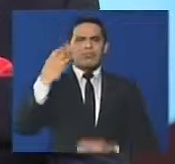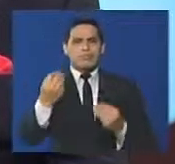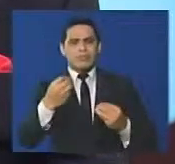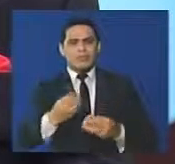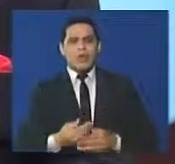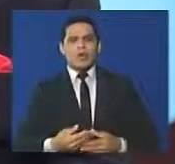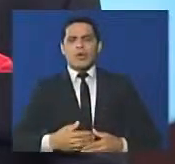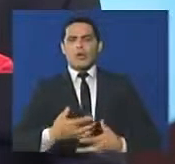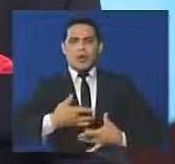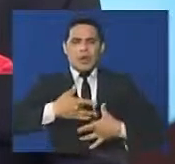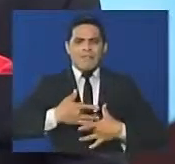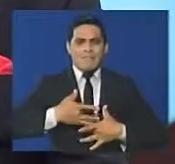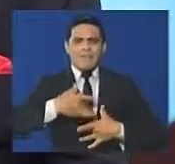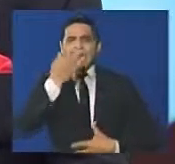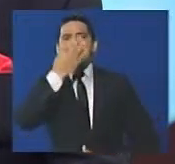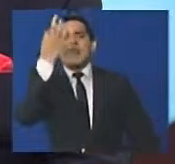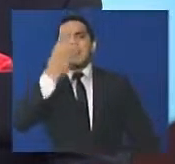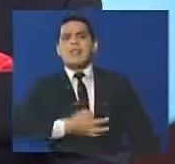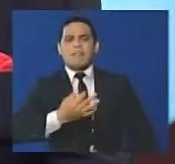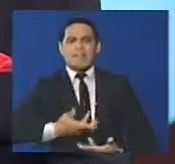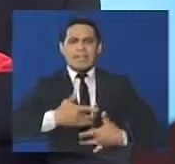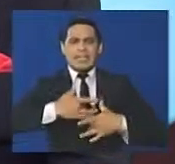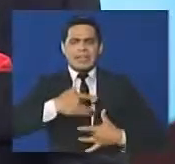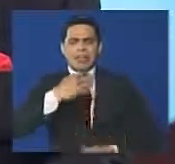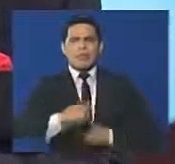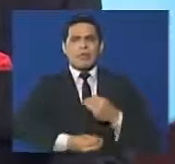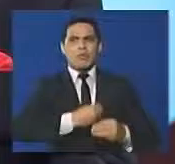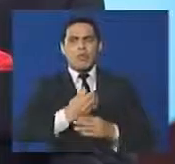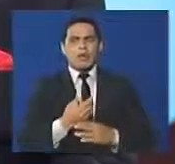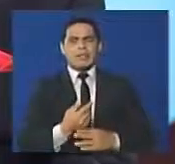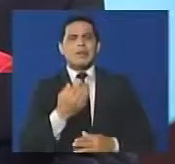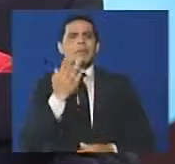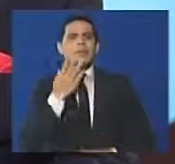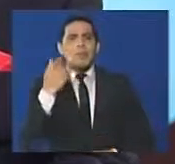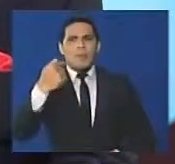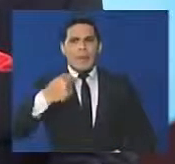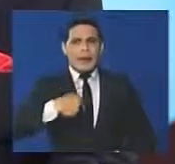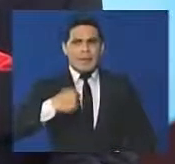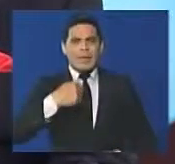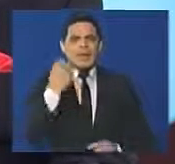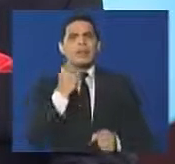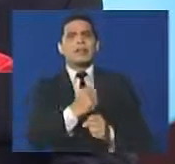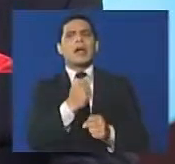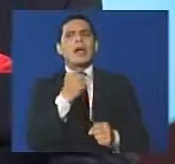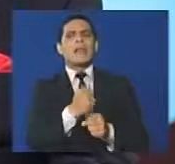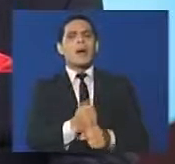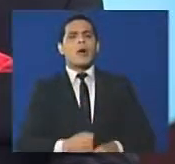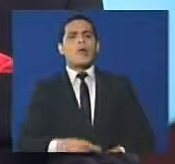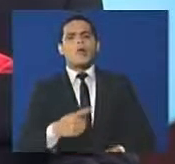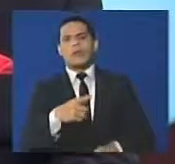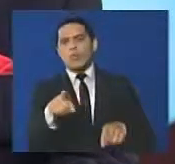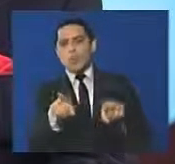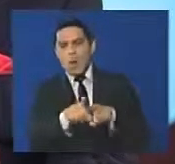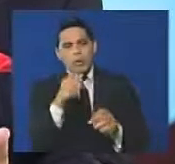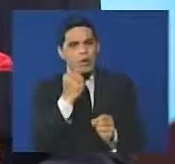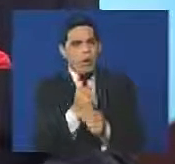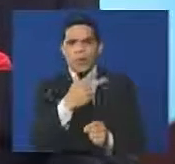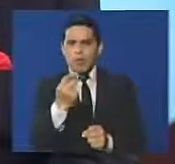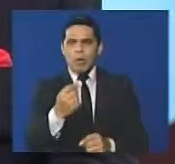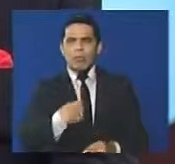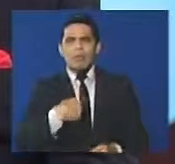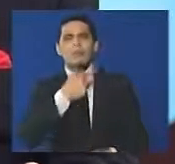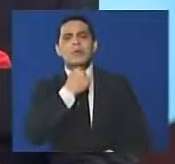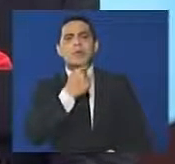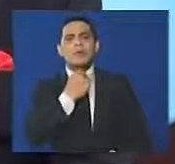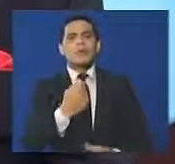pasión. Todo lo que uno hace es, para mí, el trabajo no es trabajo, es un disfrute. Y aparte nos